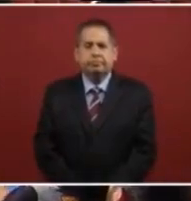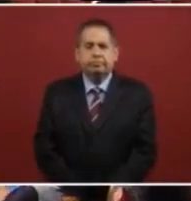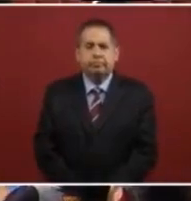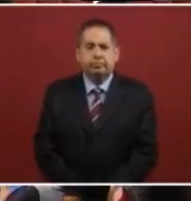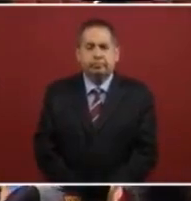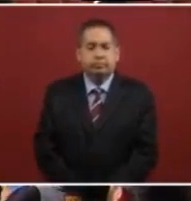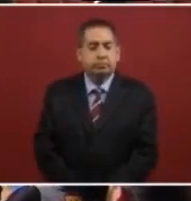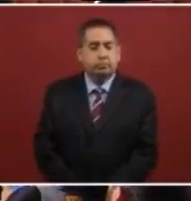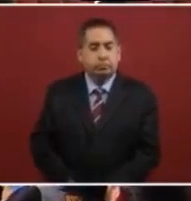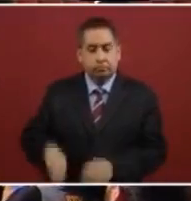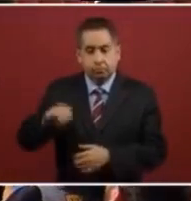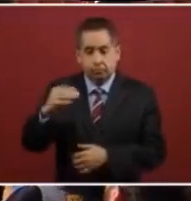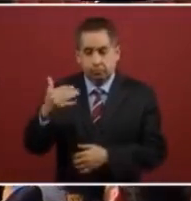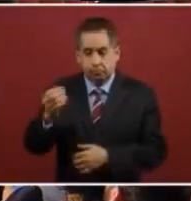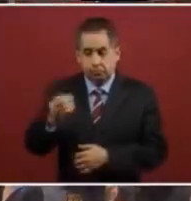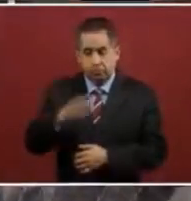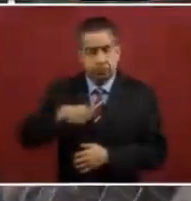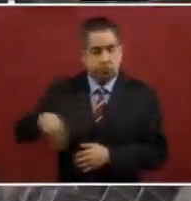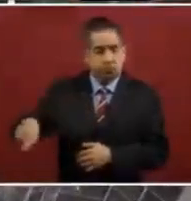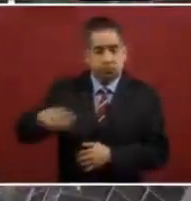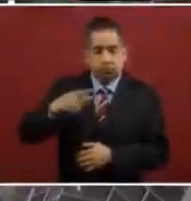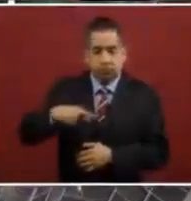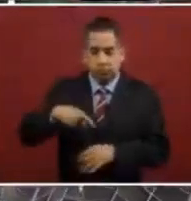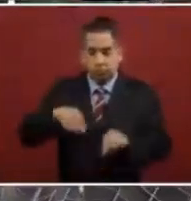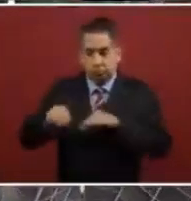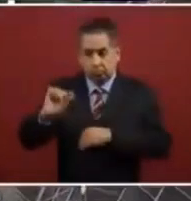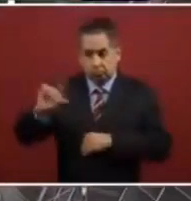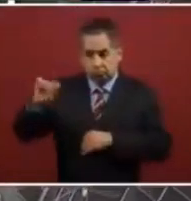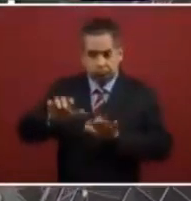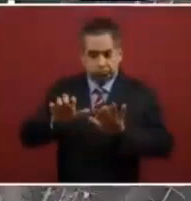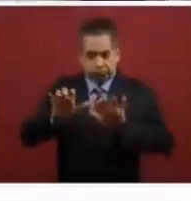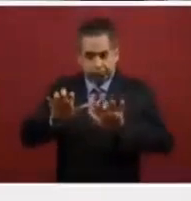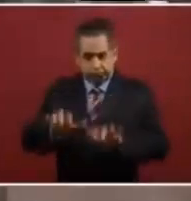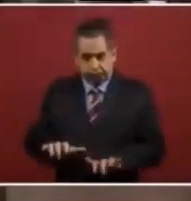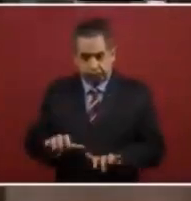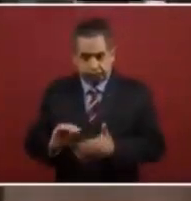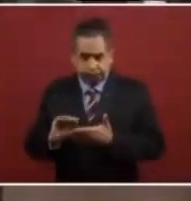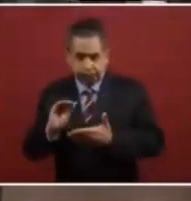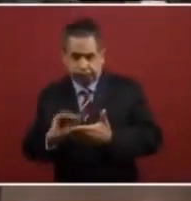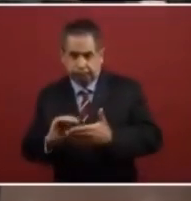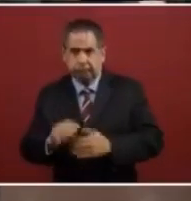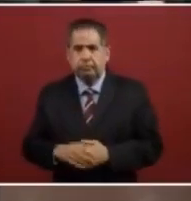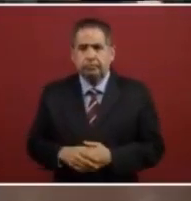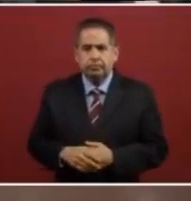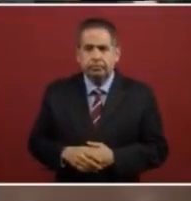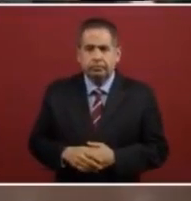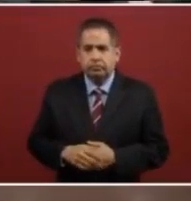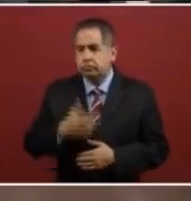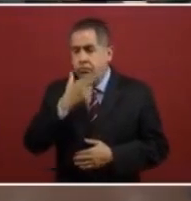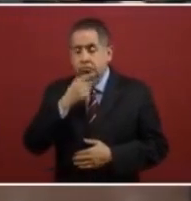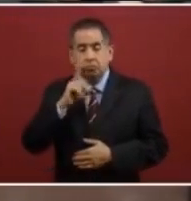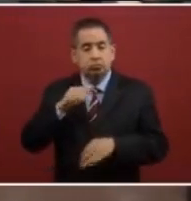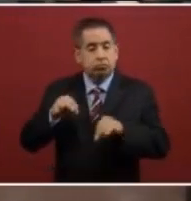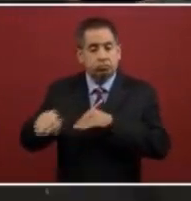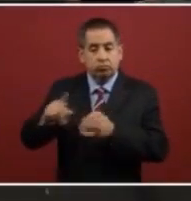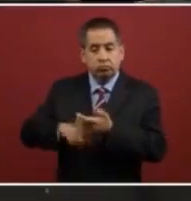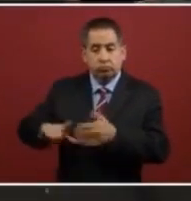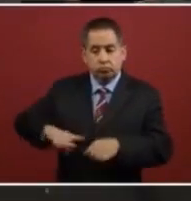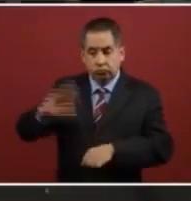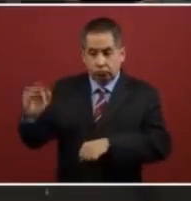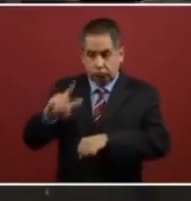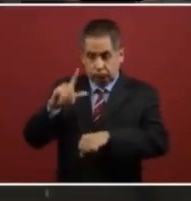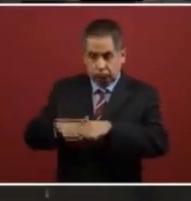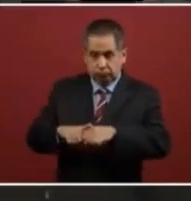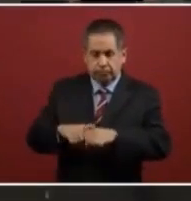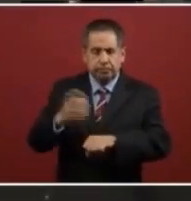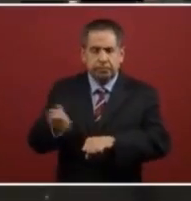Mes In de la May. declaración patrimonial y de intereses. So they have to show Servidor y servidora pública del gobierno public federal. services, La